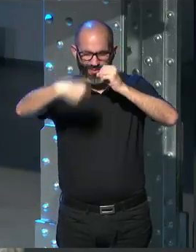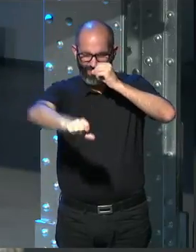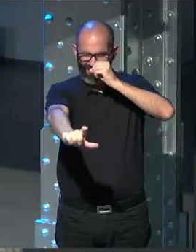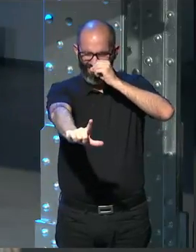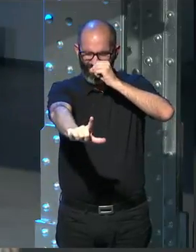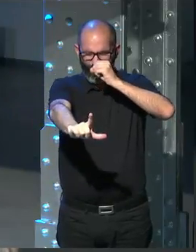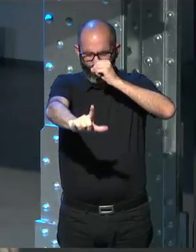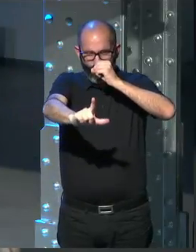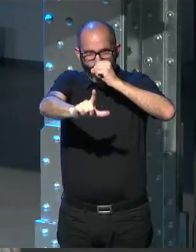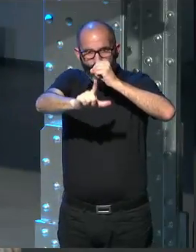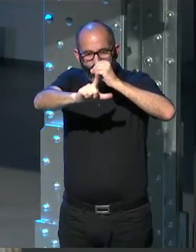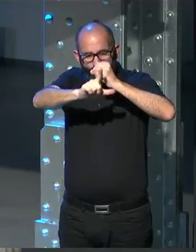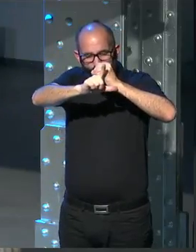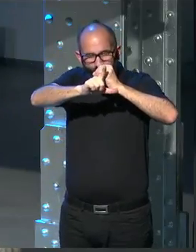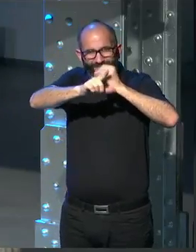para poder simularlo